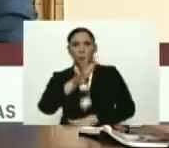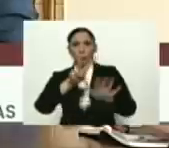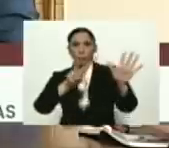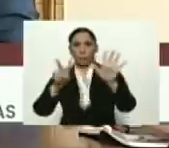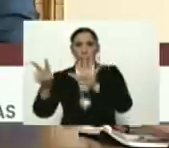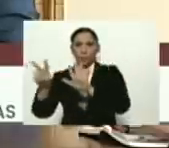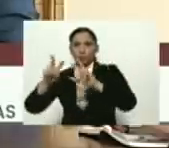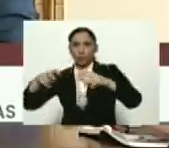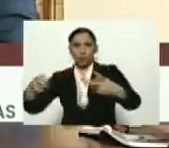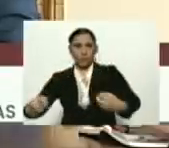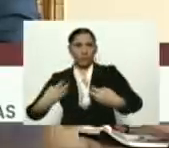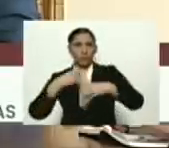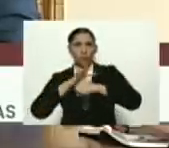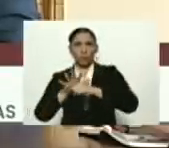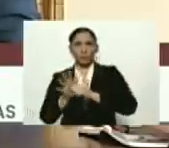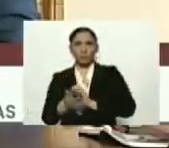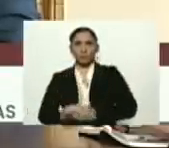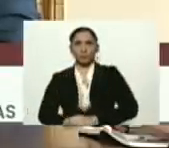5.477 nuevos casos,